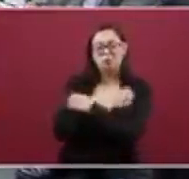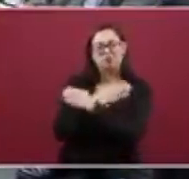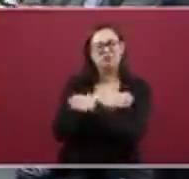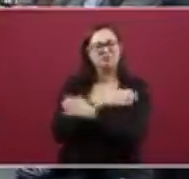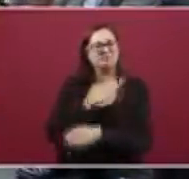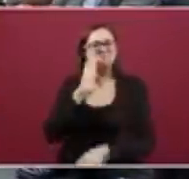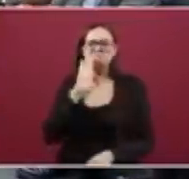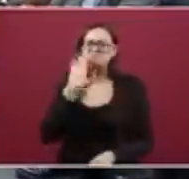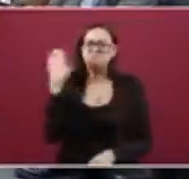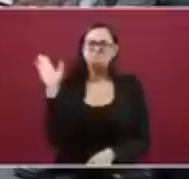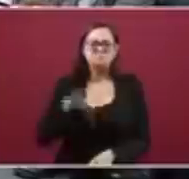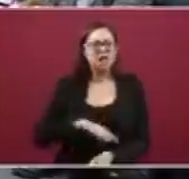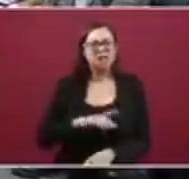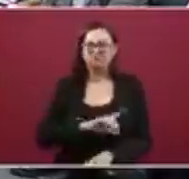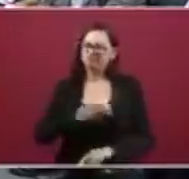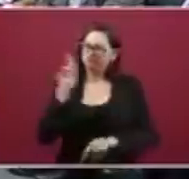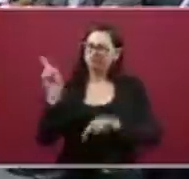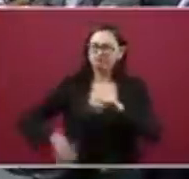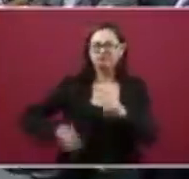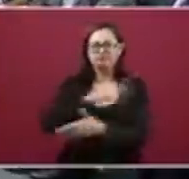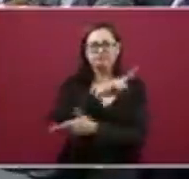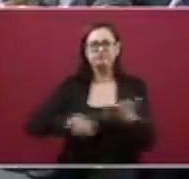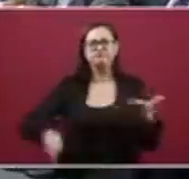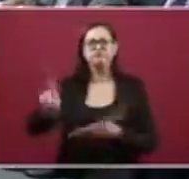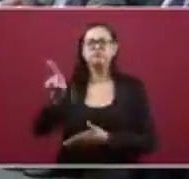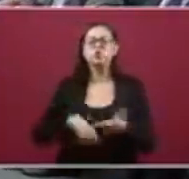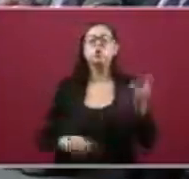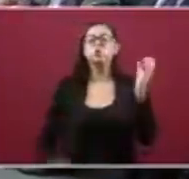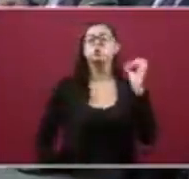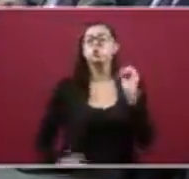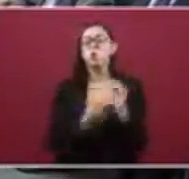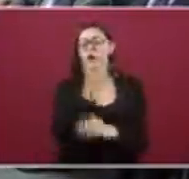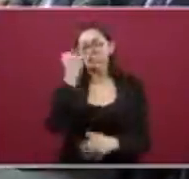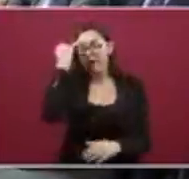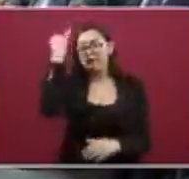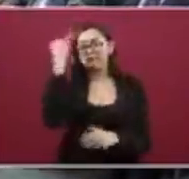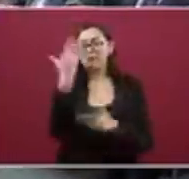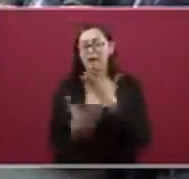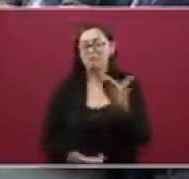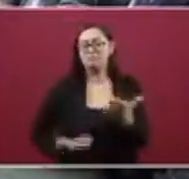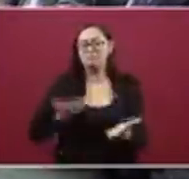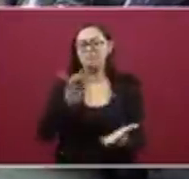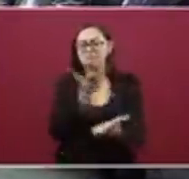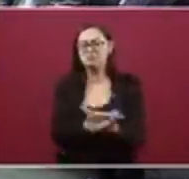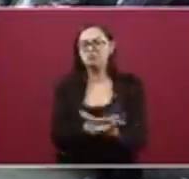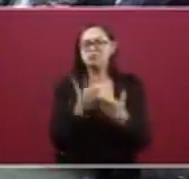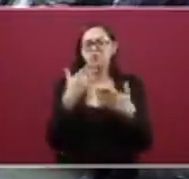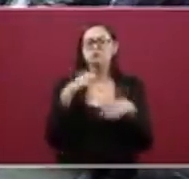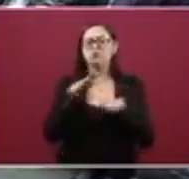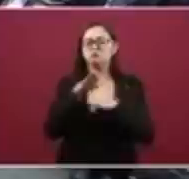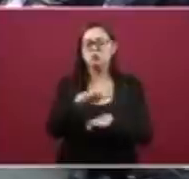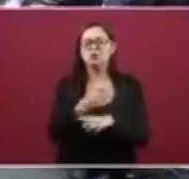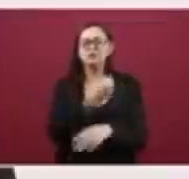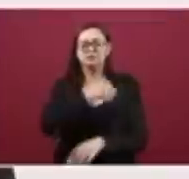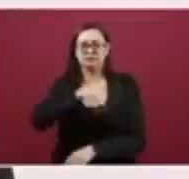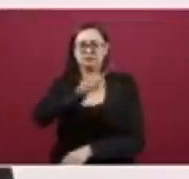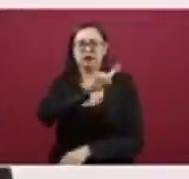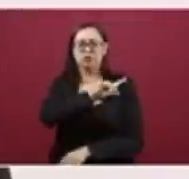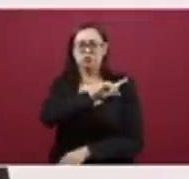la iniciativa de ley para hacer efectivo el derecho del pueblo a la salud